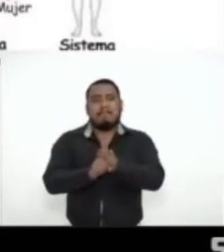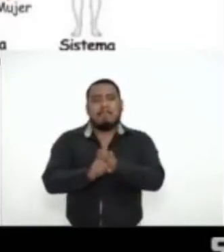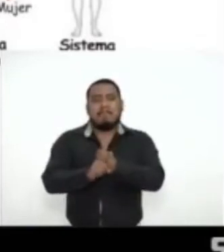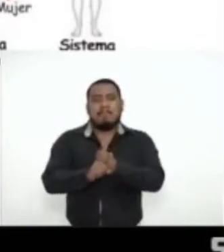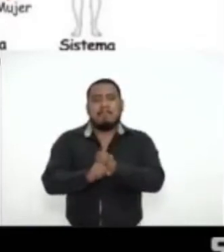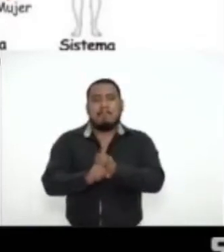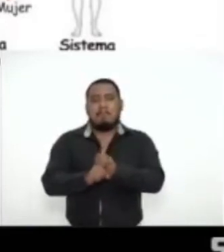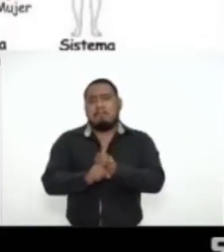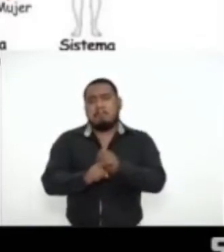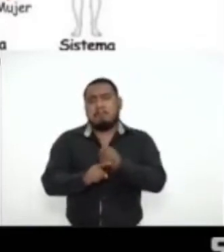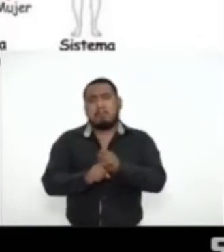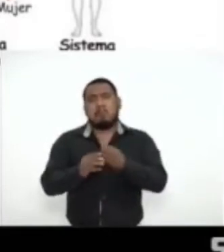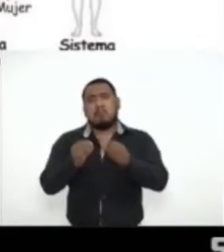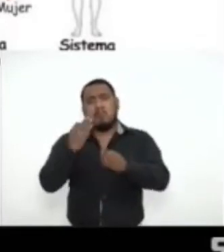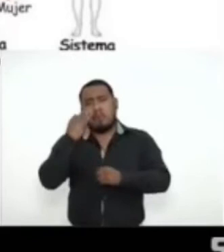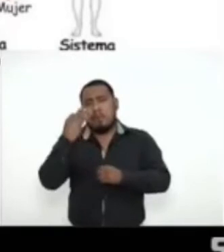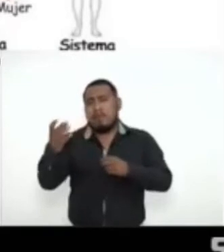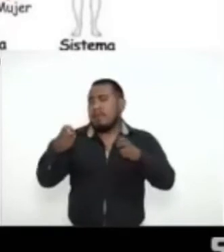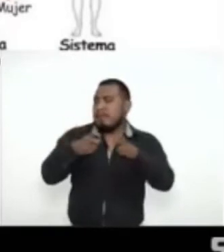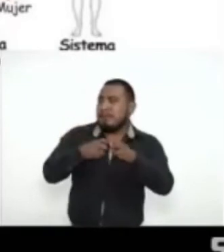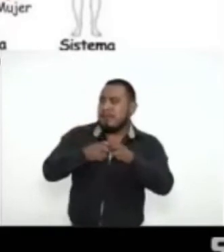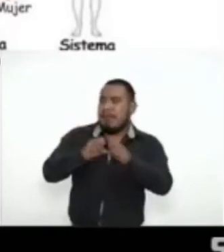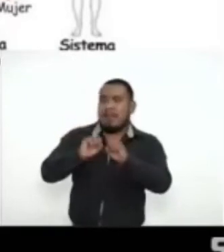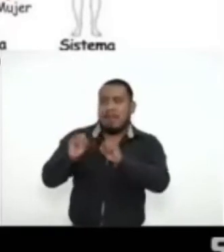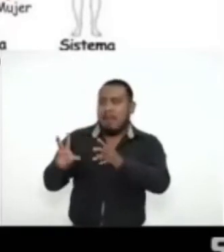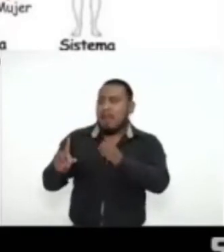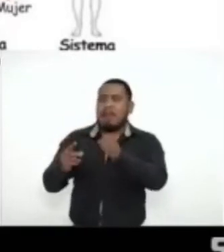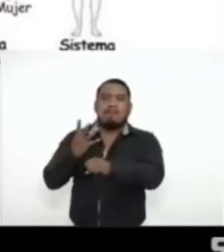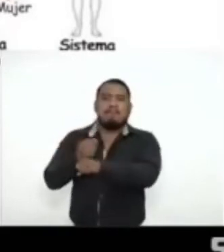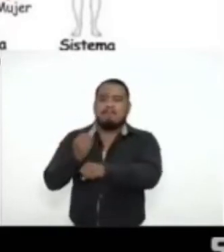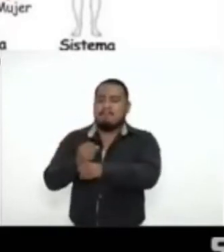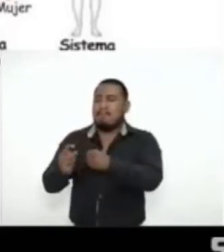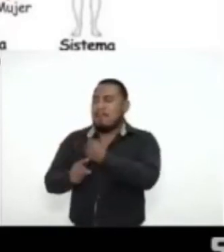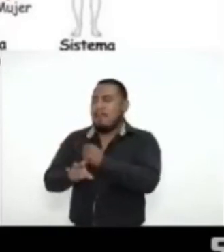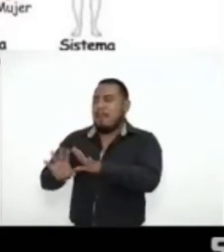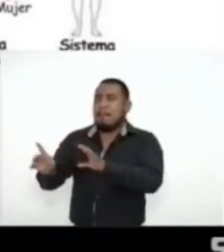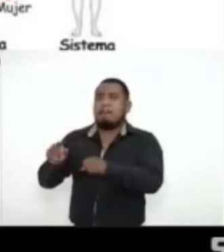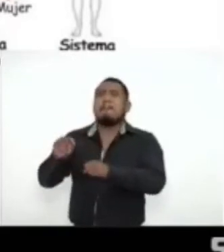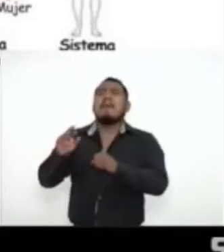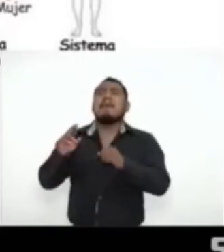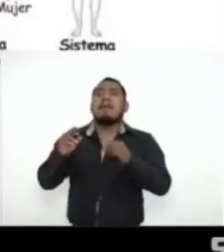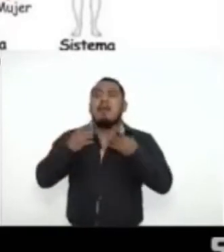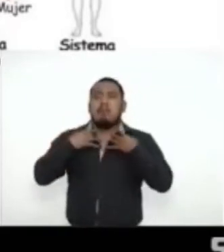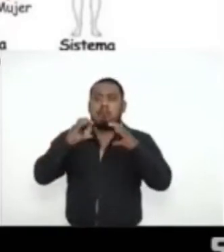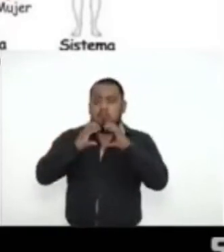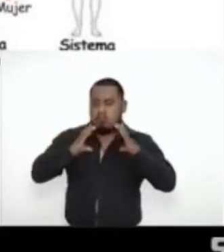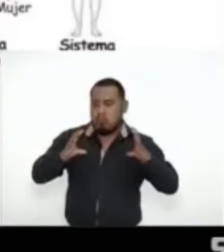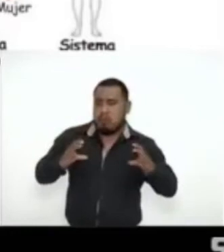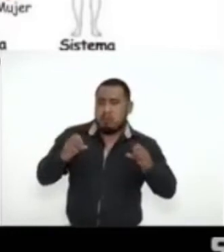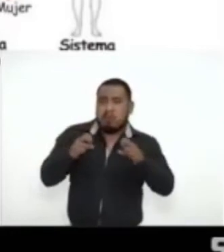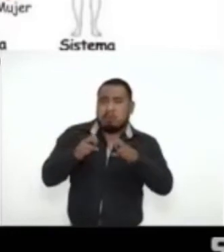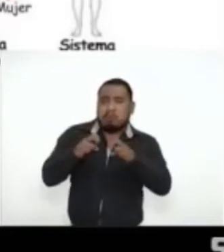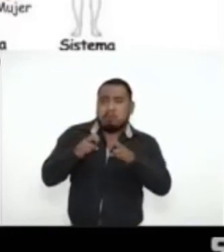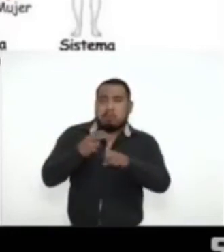en estrés, ya resolví el asunto, suelto el cuerpo, pero queda una contractura. Escuchar